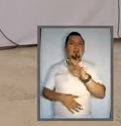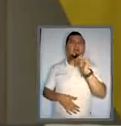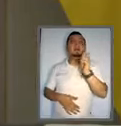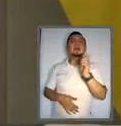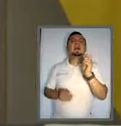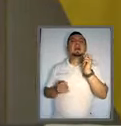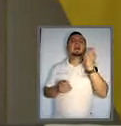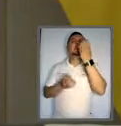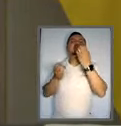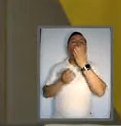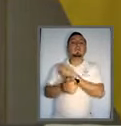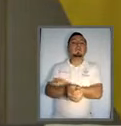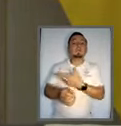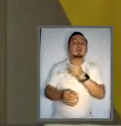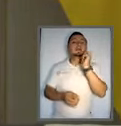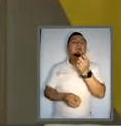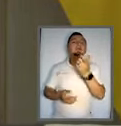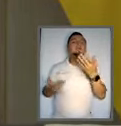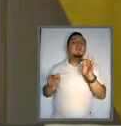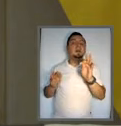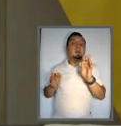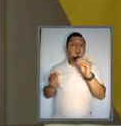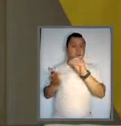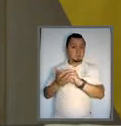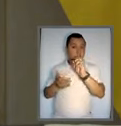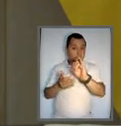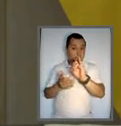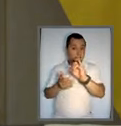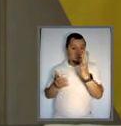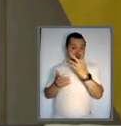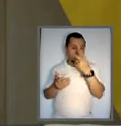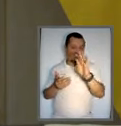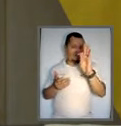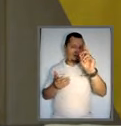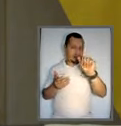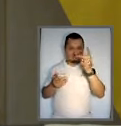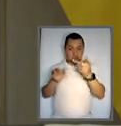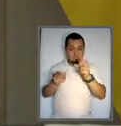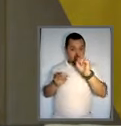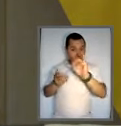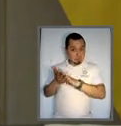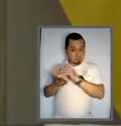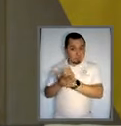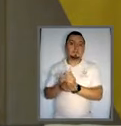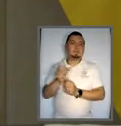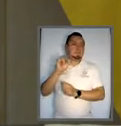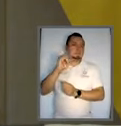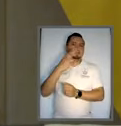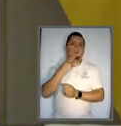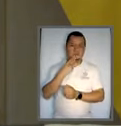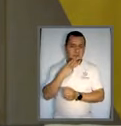pruebas son, si son pruebas acreditadas por las instancias internacionales, por supuesto que no son